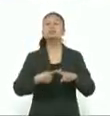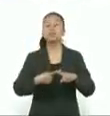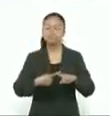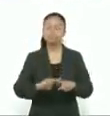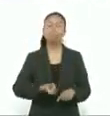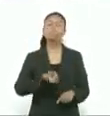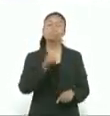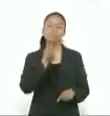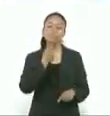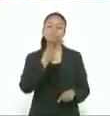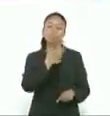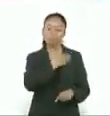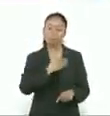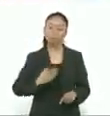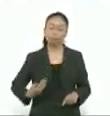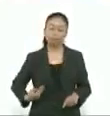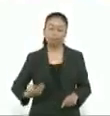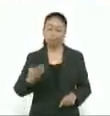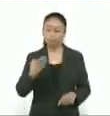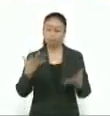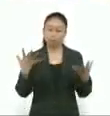López Obrador!